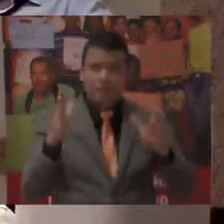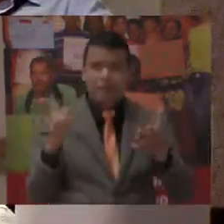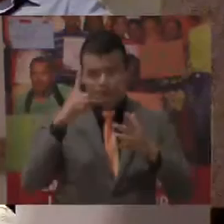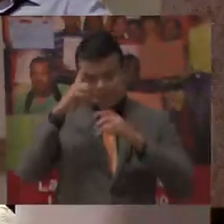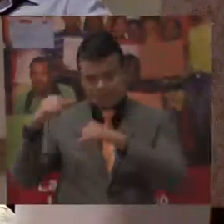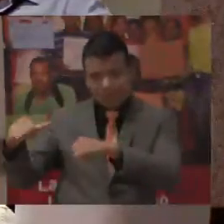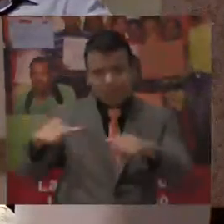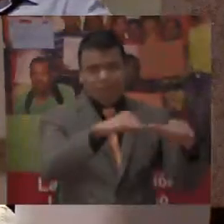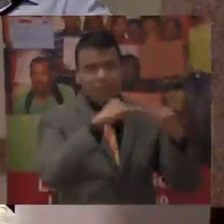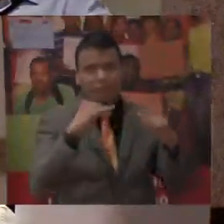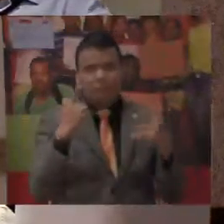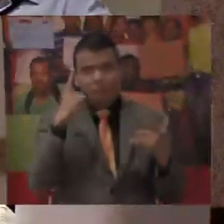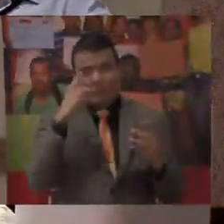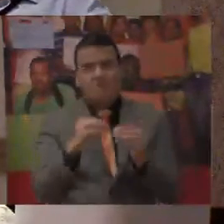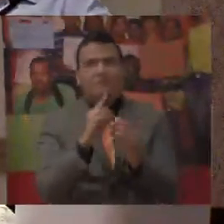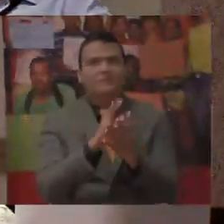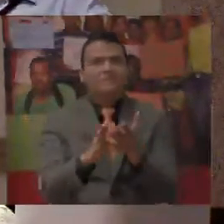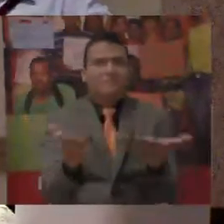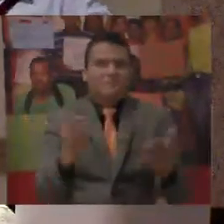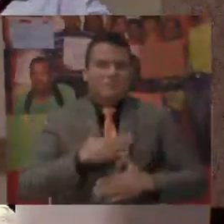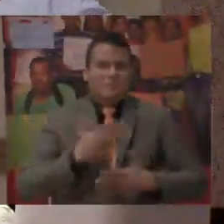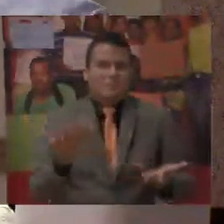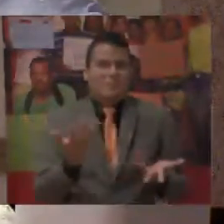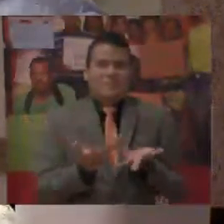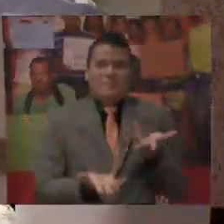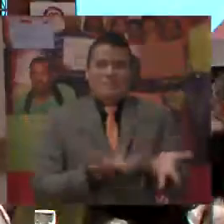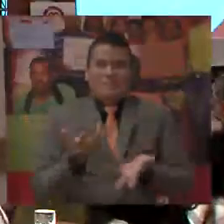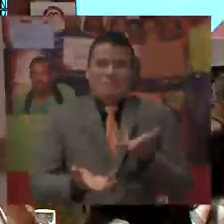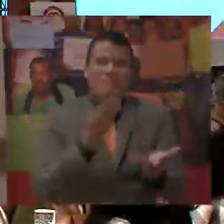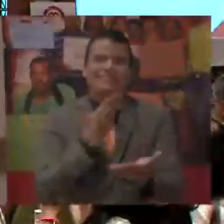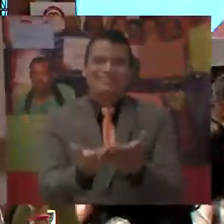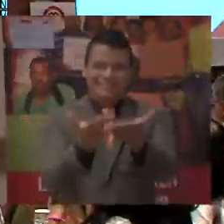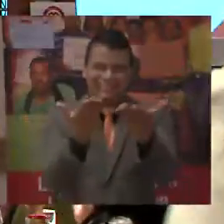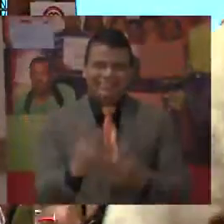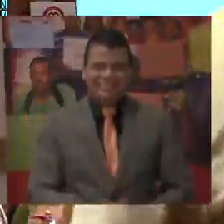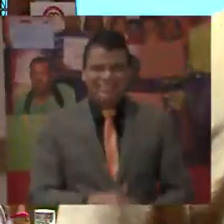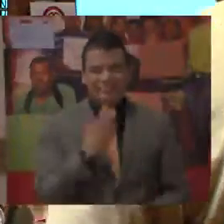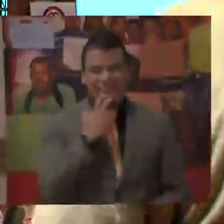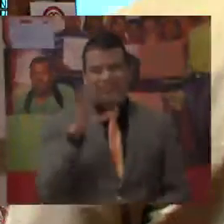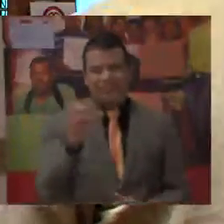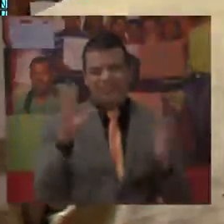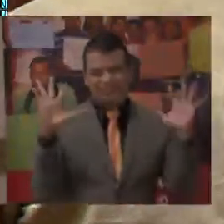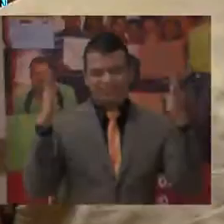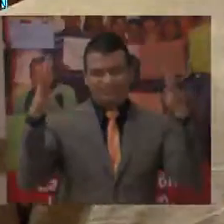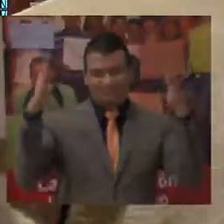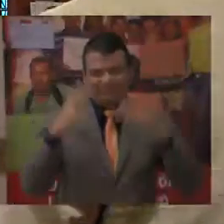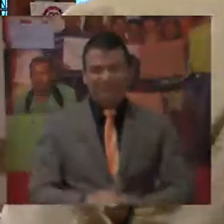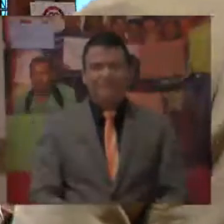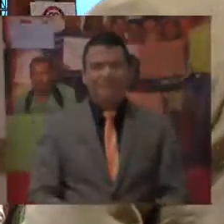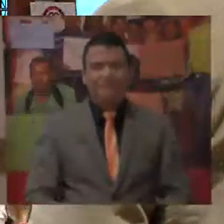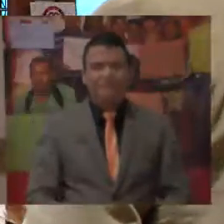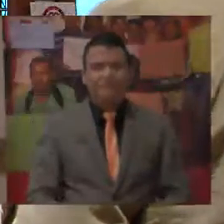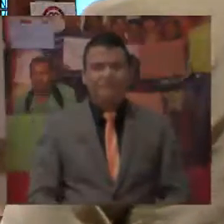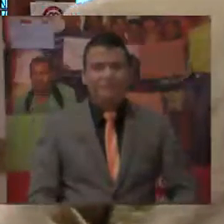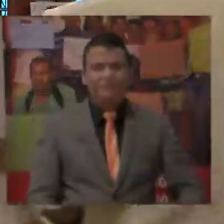política. Yo no sé qué más decir. Les agradezco. Muchas gracias.